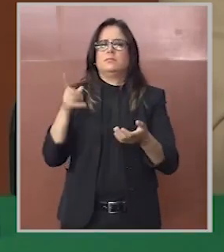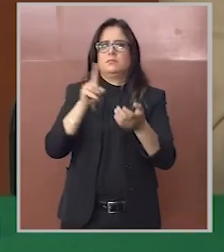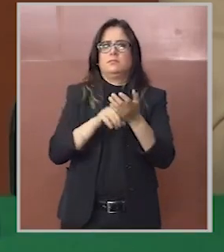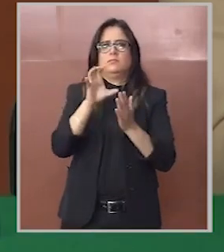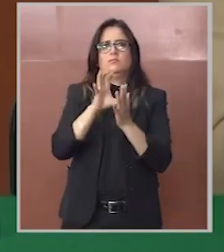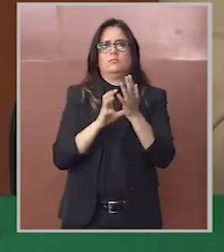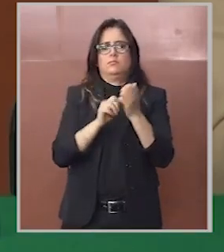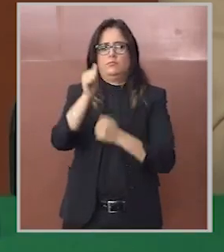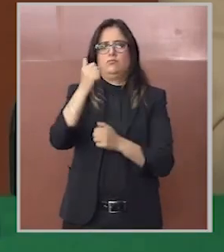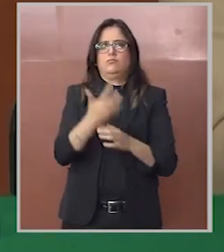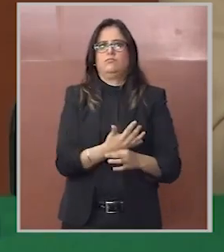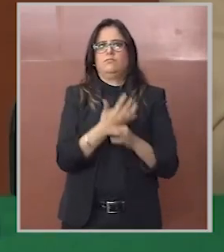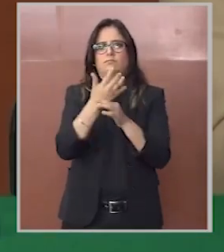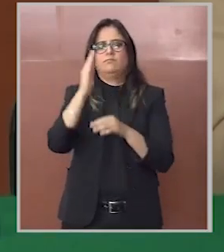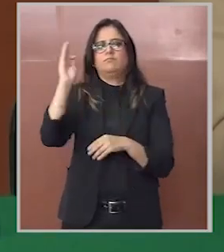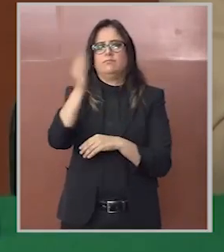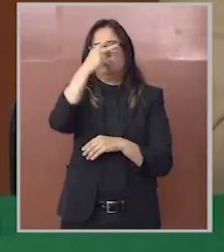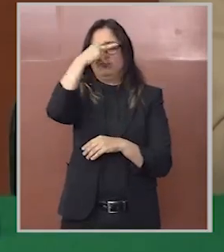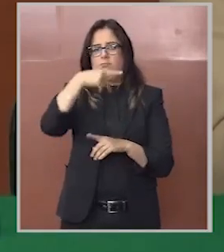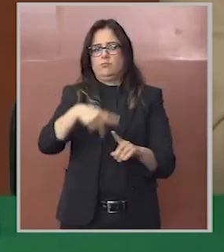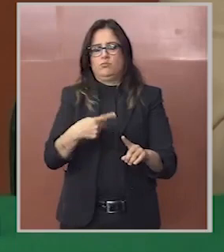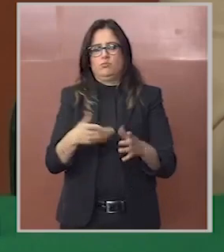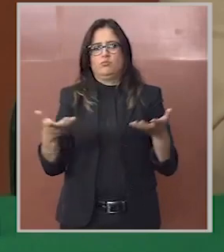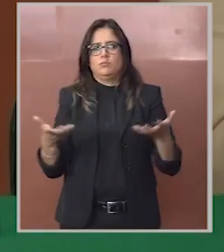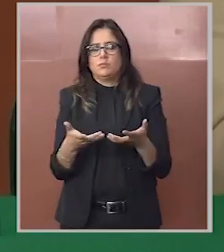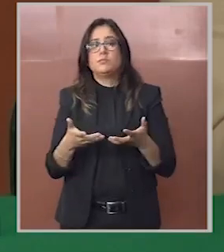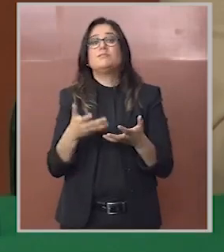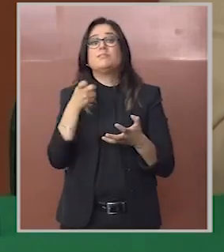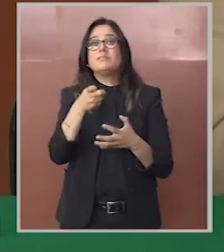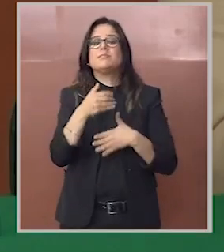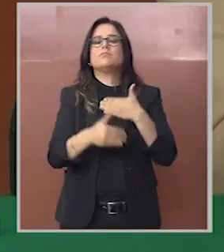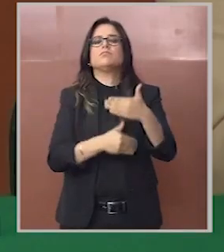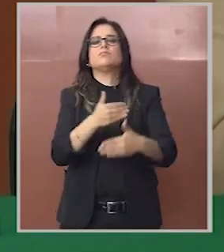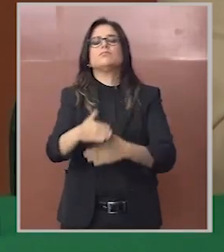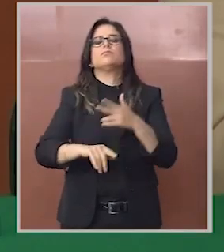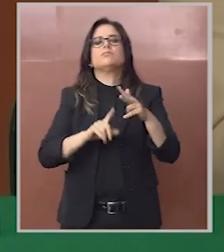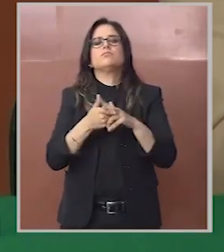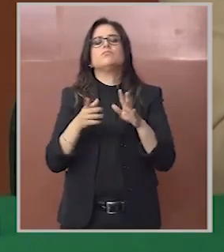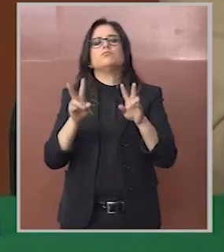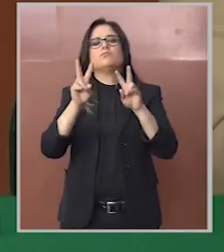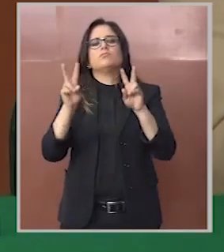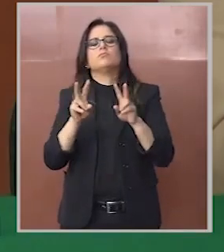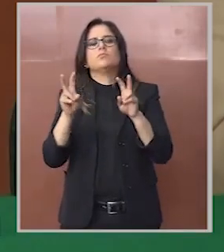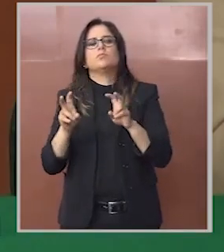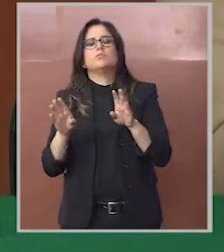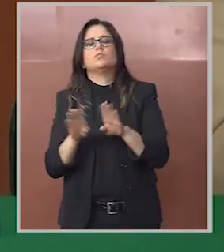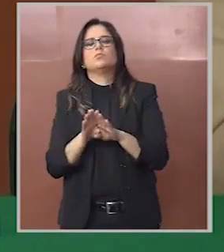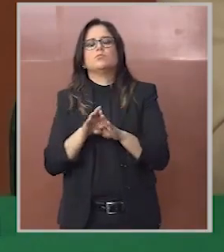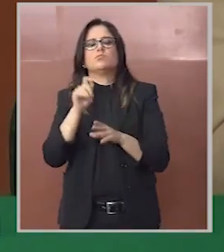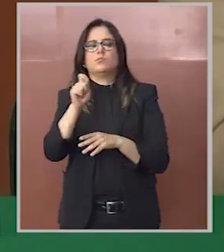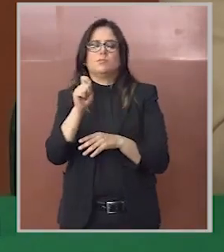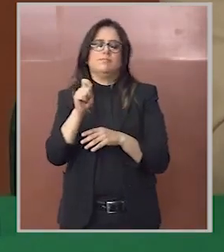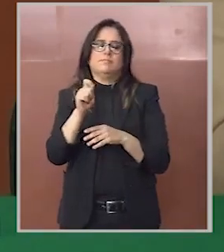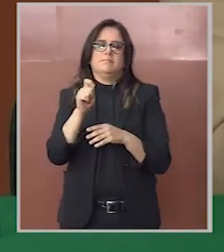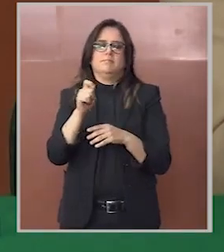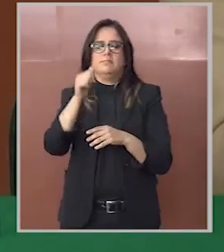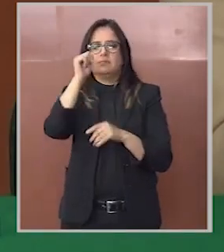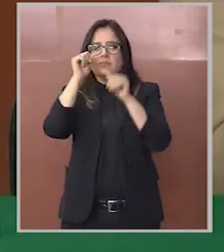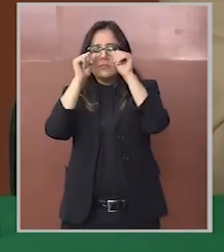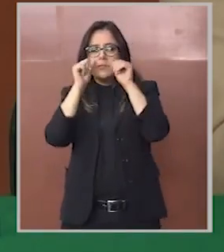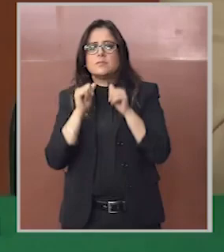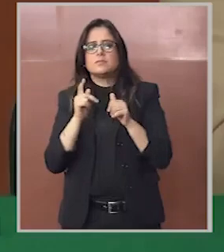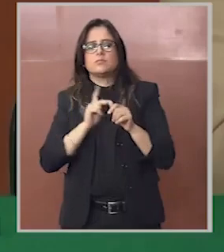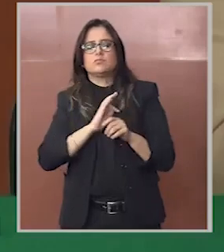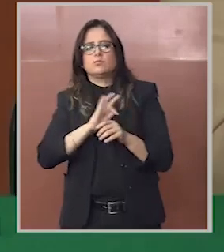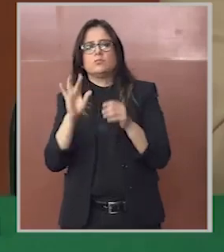Constitución Federal de México y bueno y de ahí empezamos abordando por los juzgados de distrito obviamente en este como ya